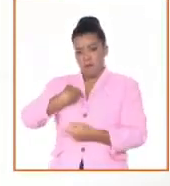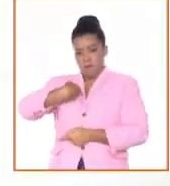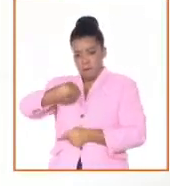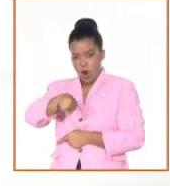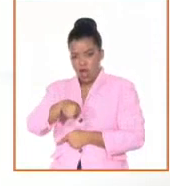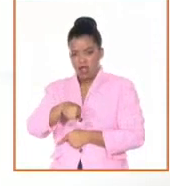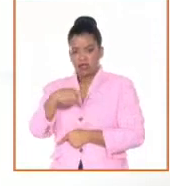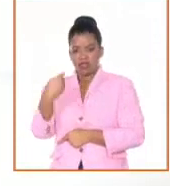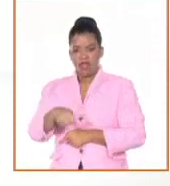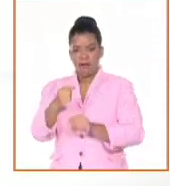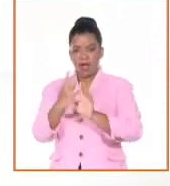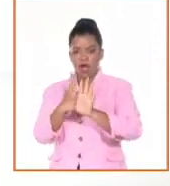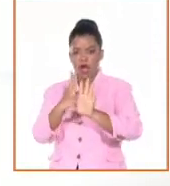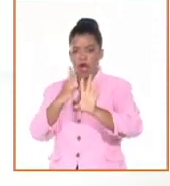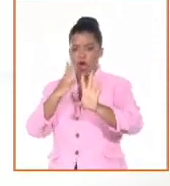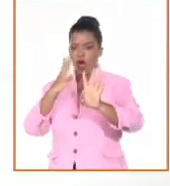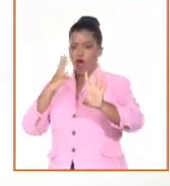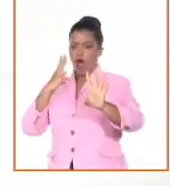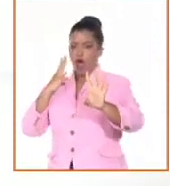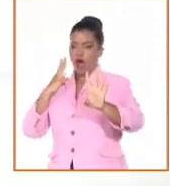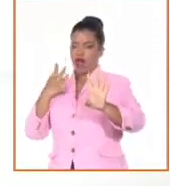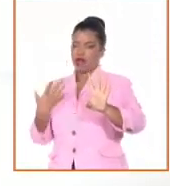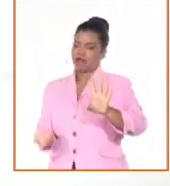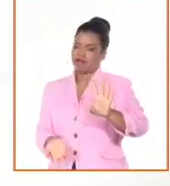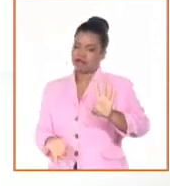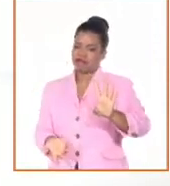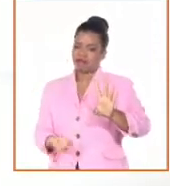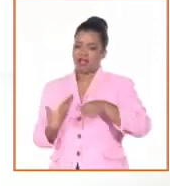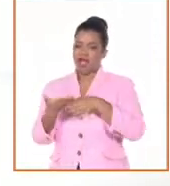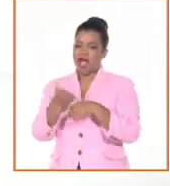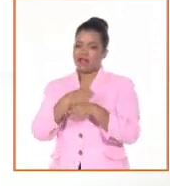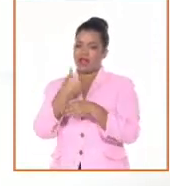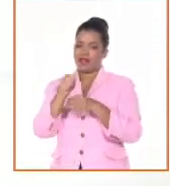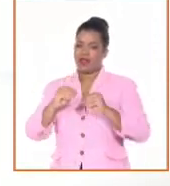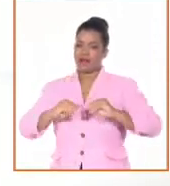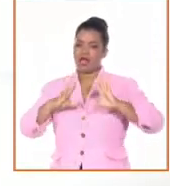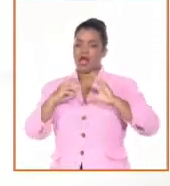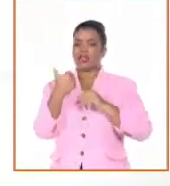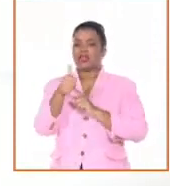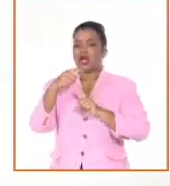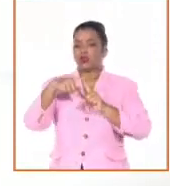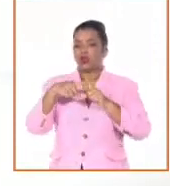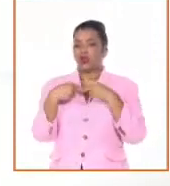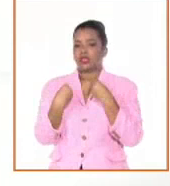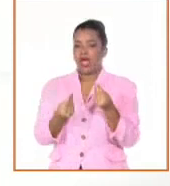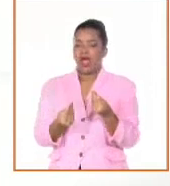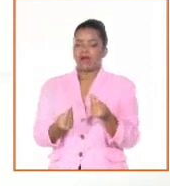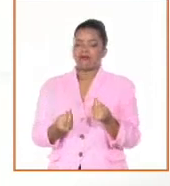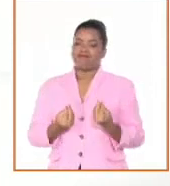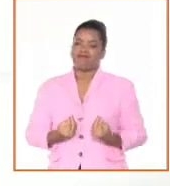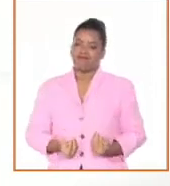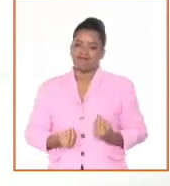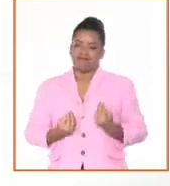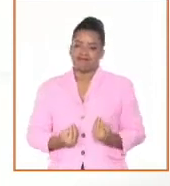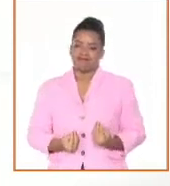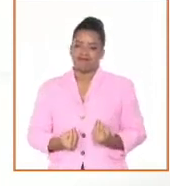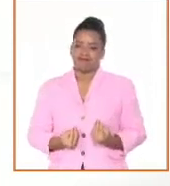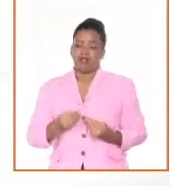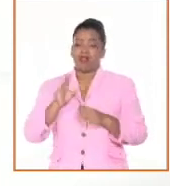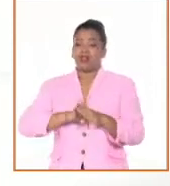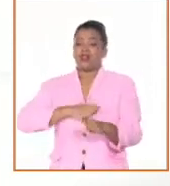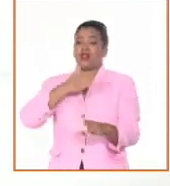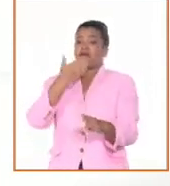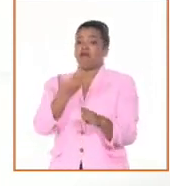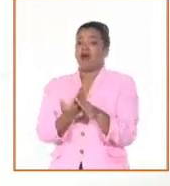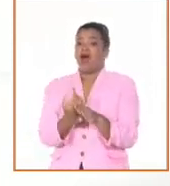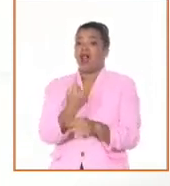una cola antes de las 10 de la mañana cuando dan diez turnos para atenderme después de la 1 de la tarde Esto